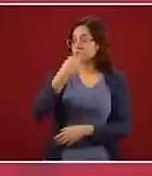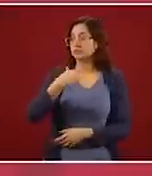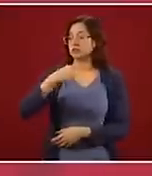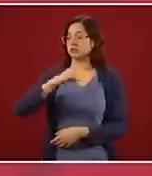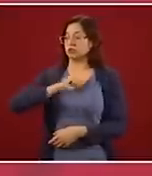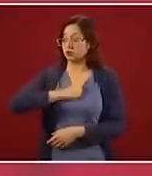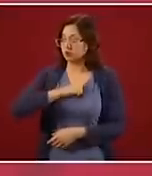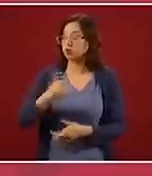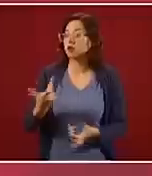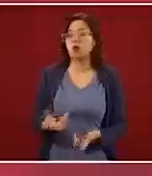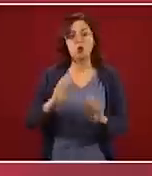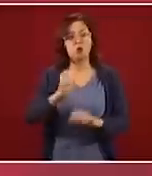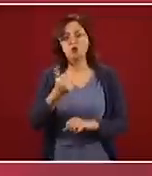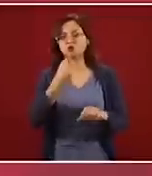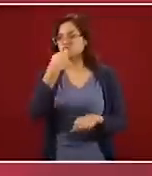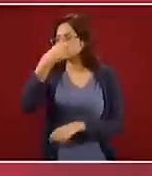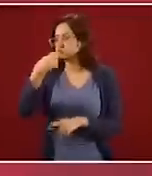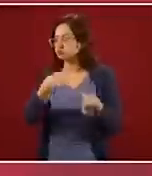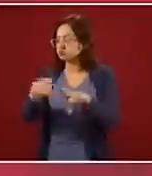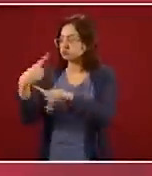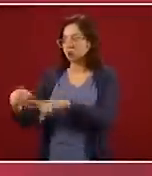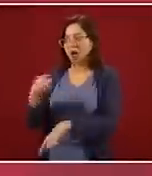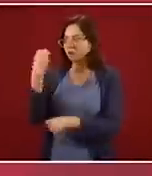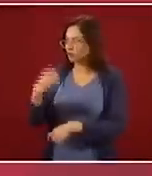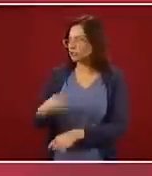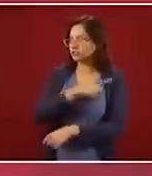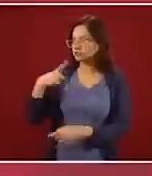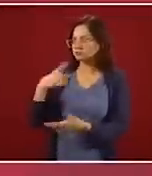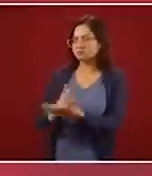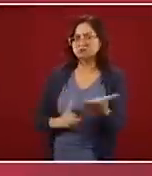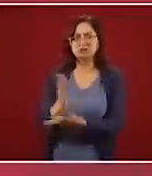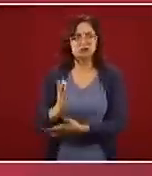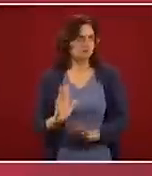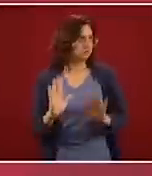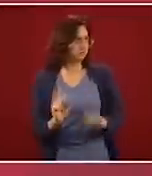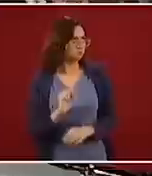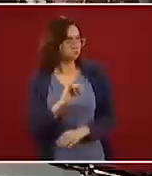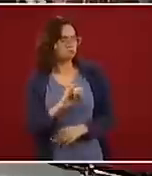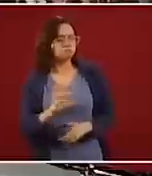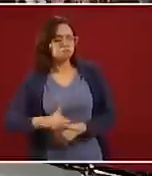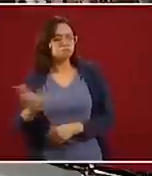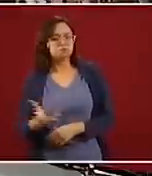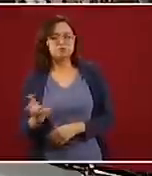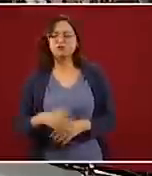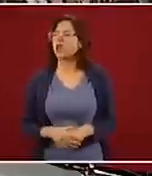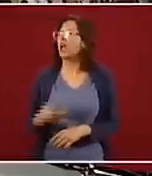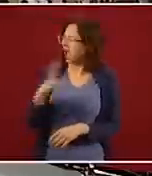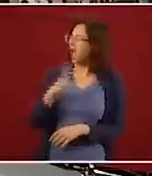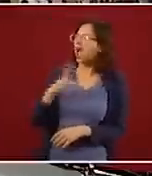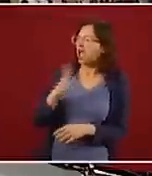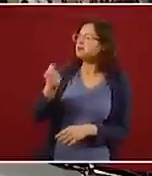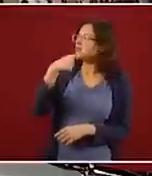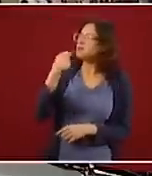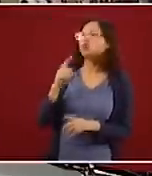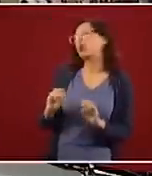otro medicamento, de nuestra parte es exactamente lo que estamos trabajando para lograr. ¿Pero hay o no hay medicamentos en los hospitales?